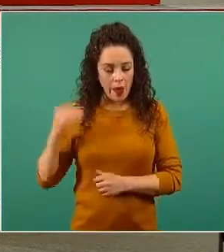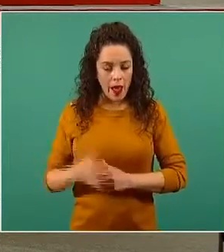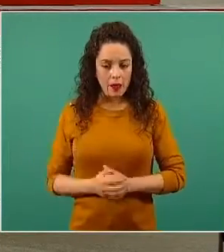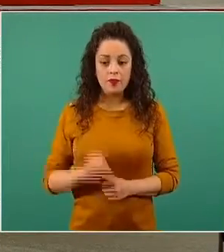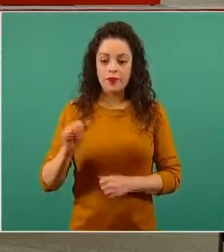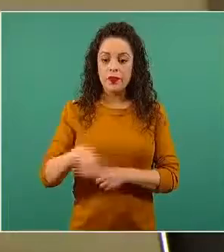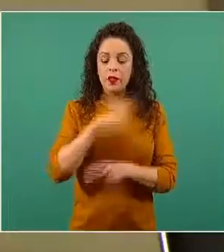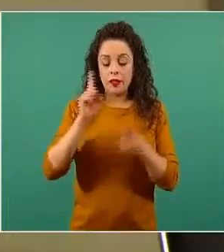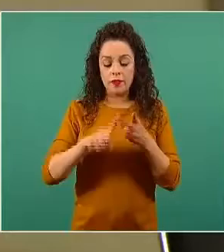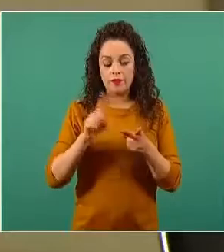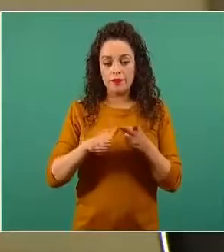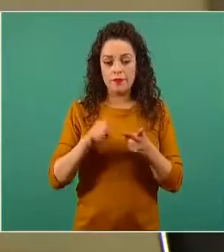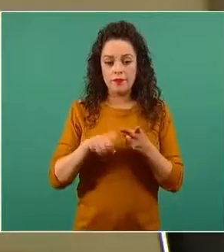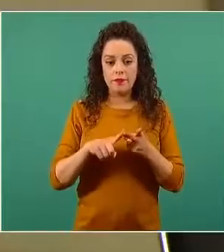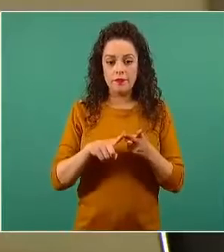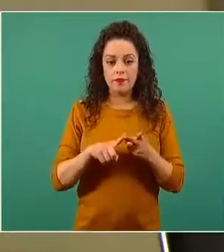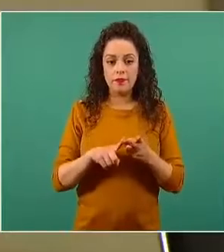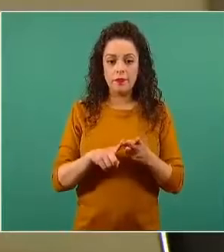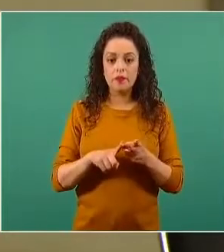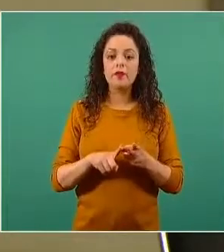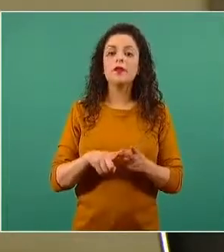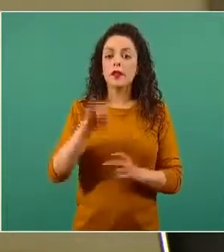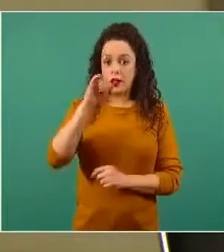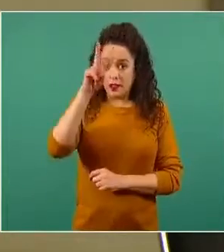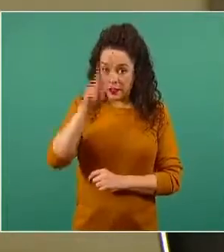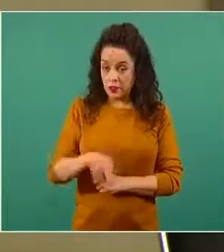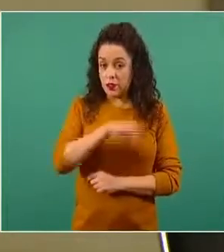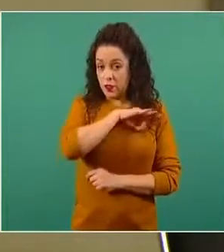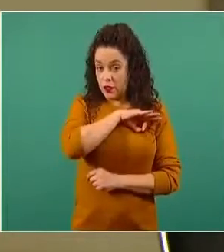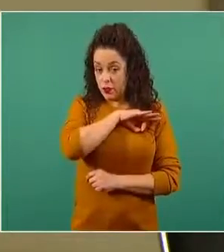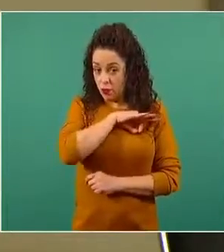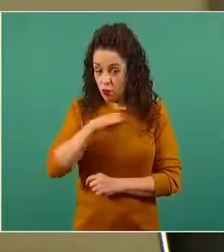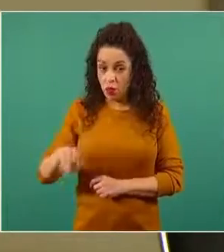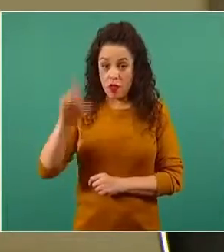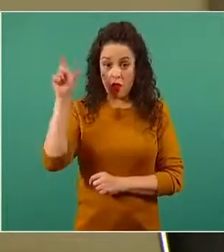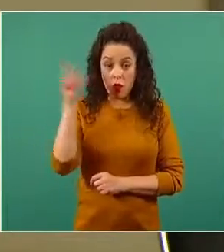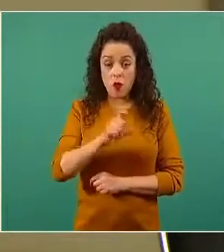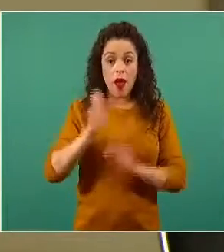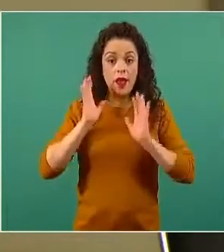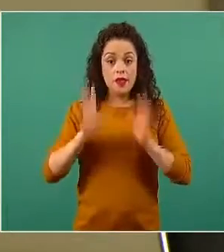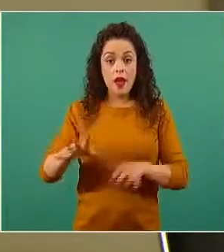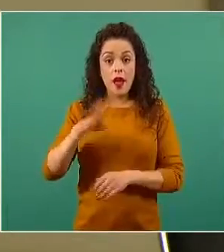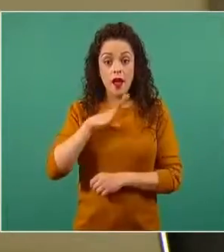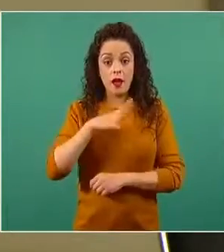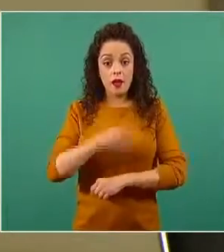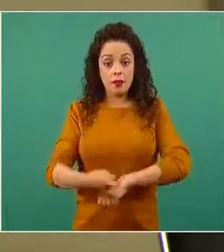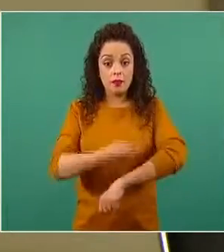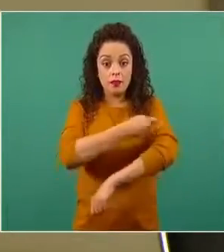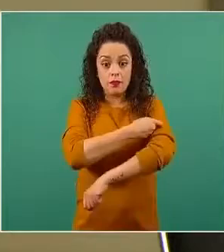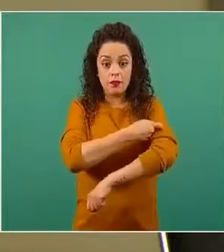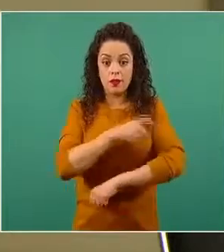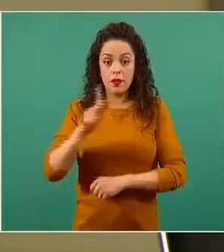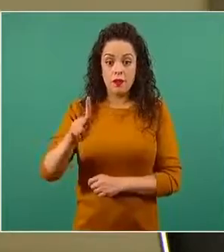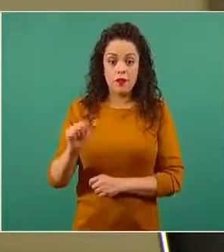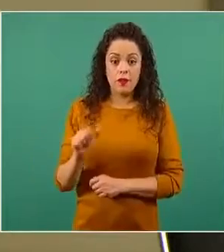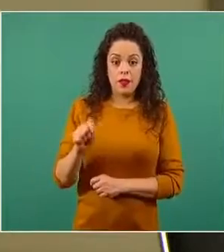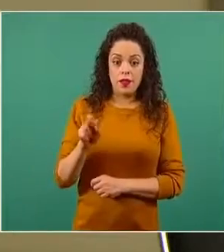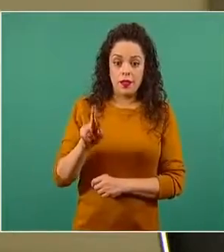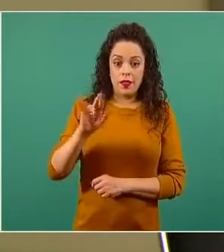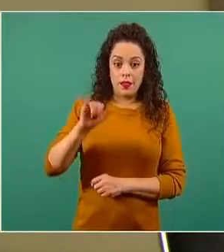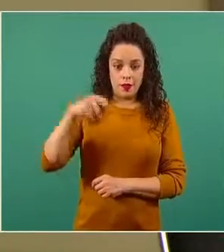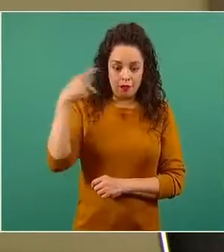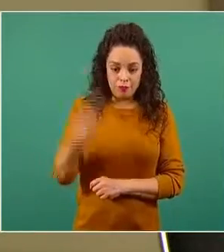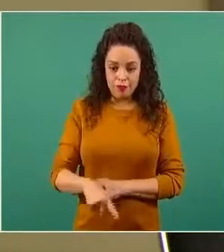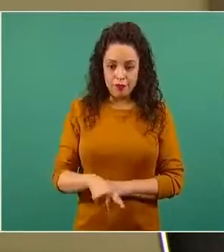segundo punto tiene que ver con si es posible realmente que cuando se tenga la vacuna patria se